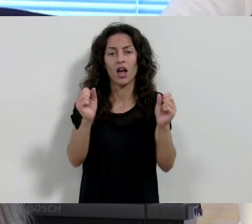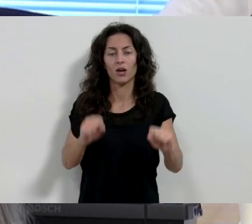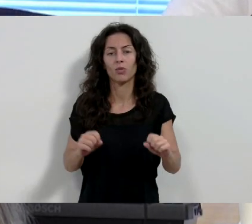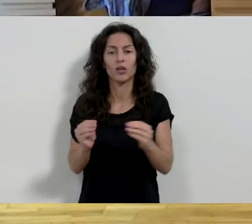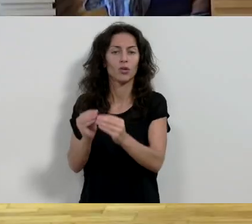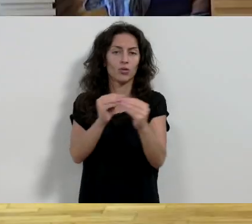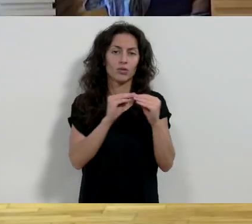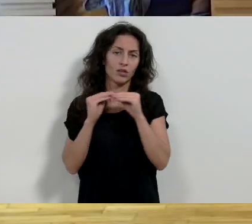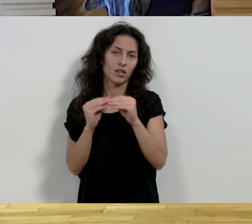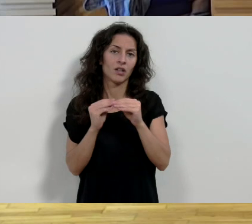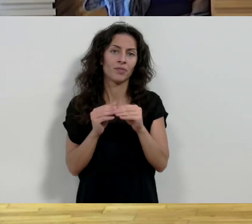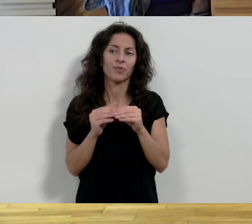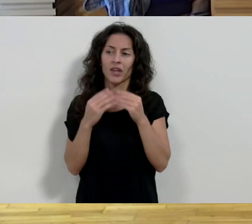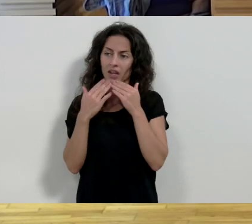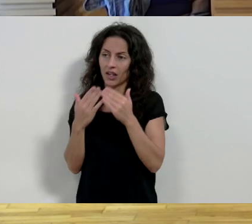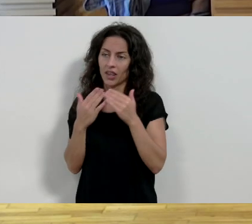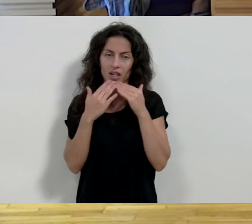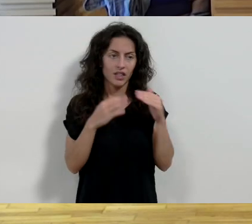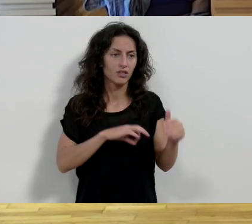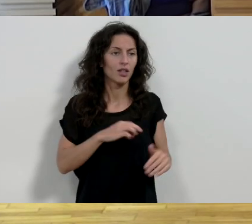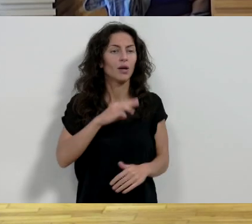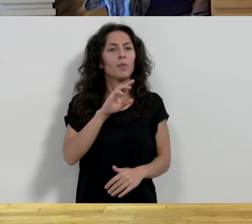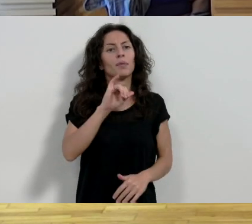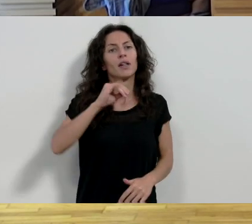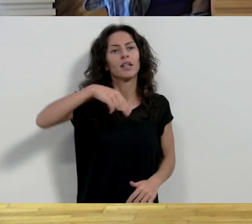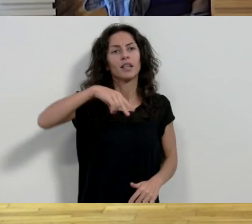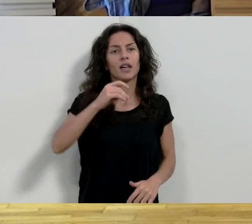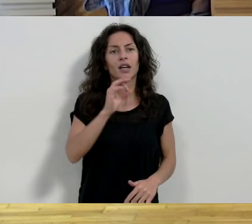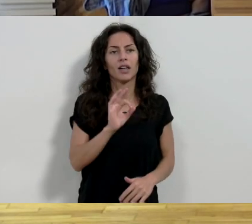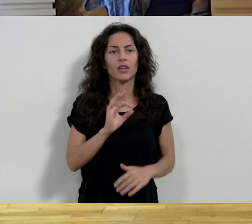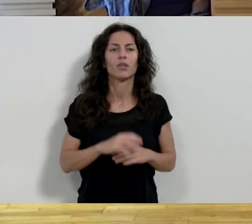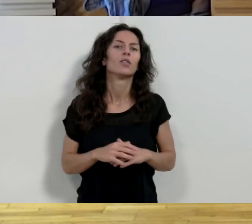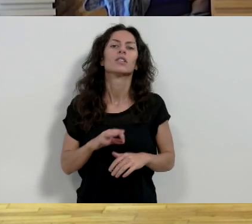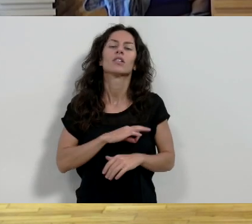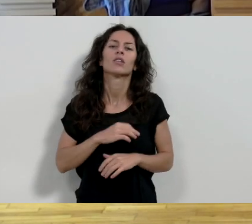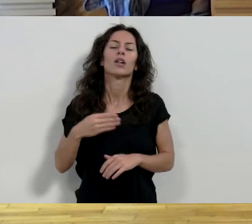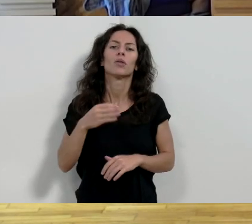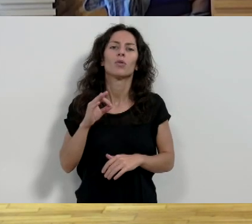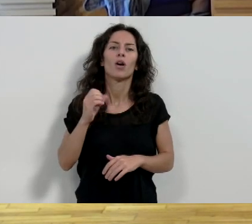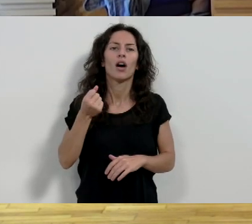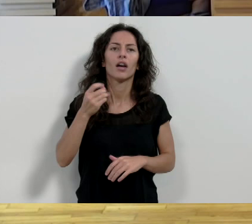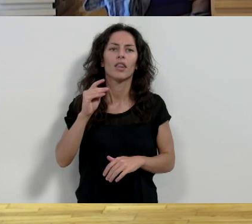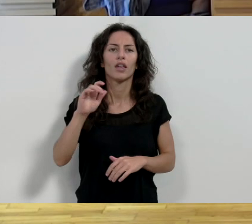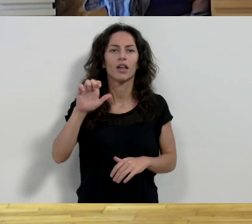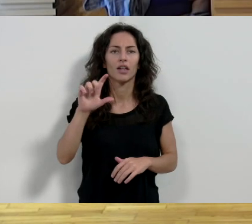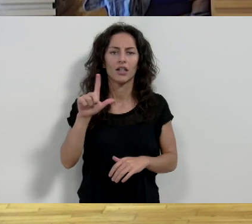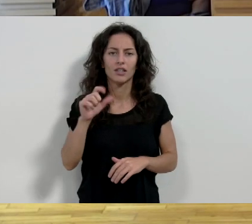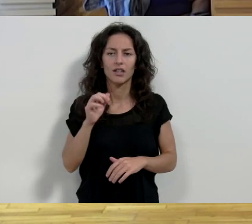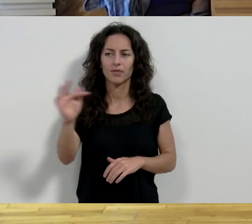Gracias. Gracias, señora Peinado. Pues tiene el turno de palabra la señora Boadella como portavoz del equipo de gobierno.